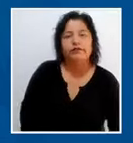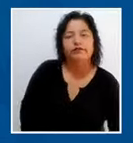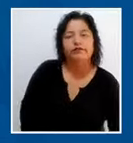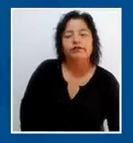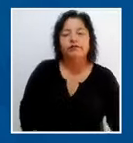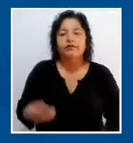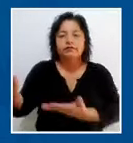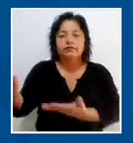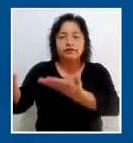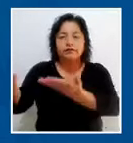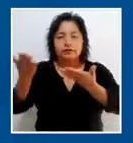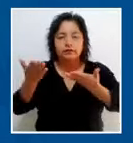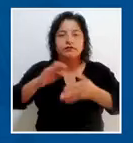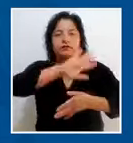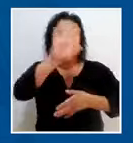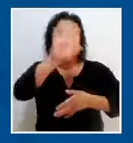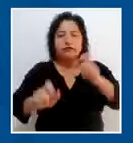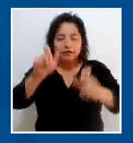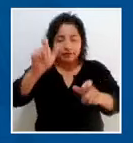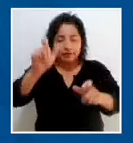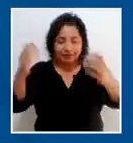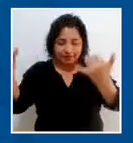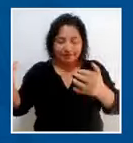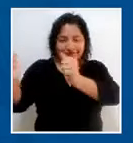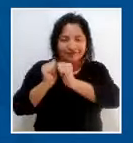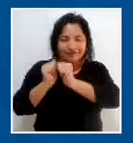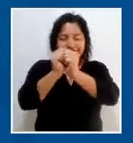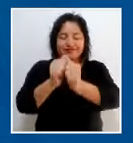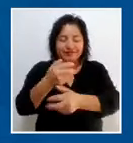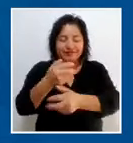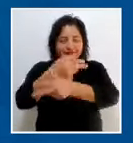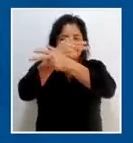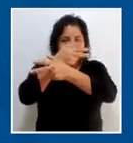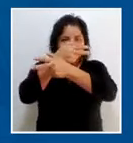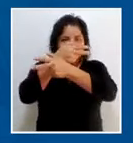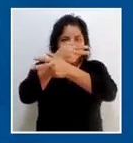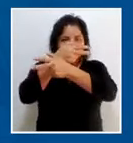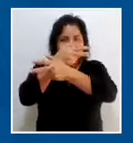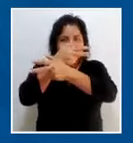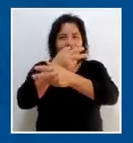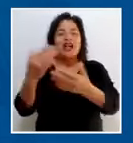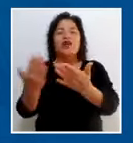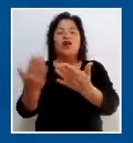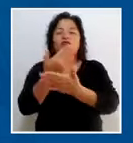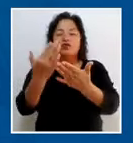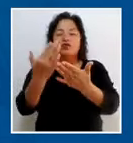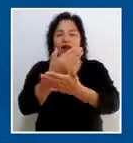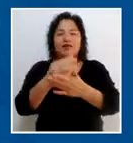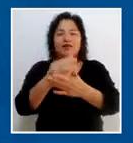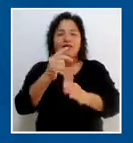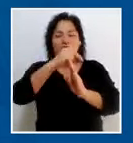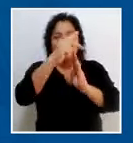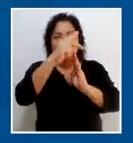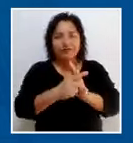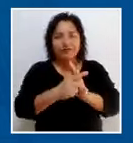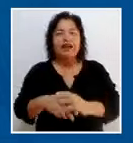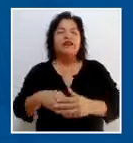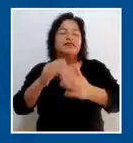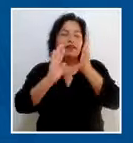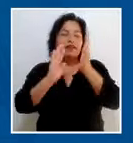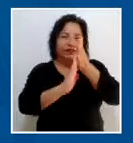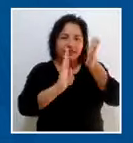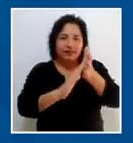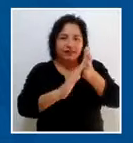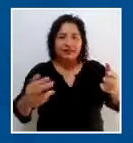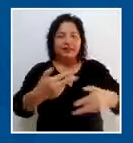Muy buenos días a todas las personas que nos acompañan el día de hoy en la transmisión de una nueva edición de su programa Defensoría en Directo. Mi nombre